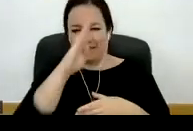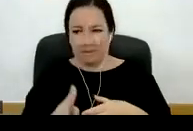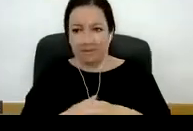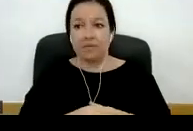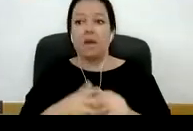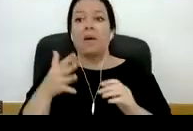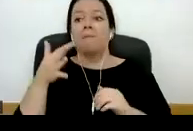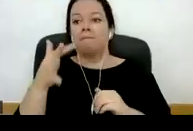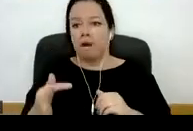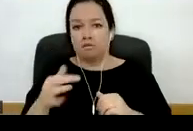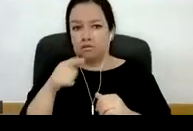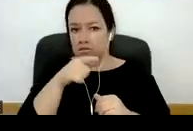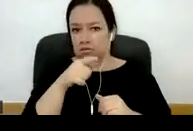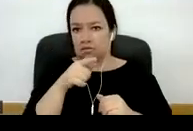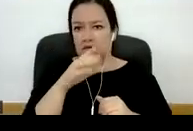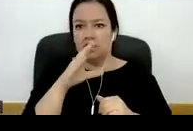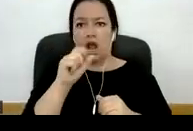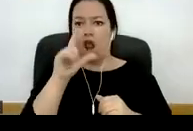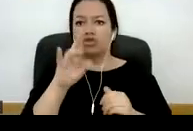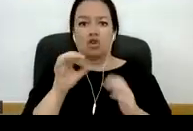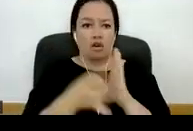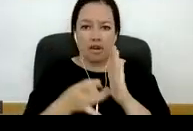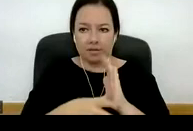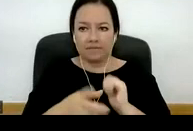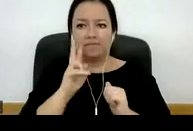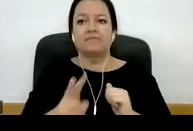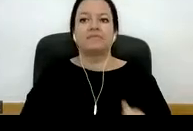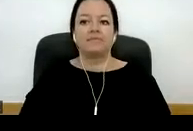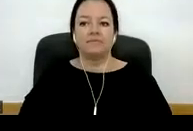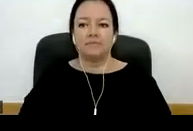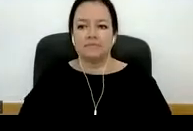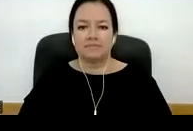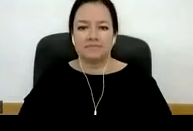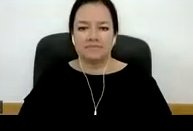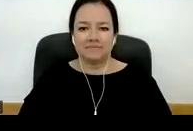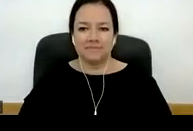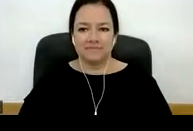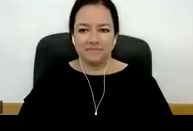funciones que se le atribuyen al calostro, que son estas que veis aquí abajo y las que veis